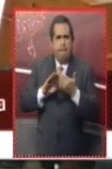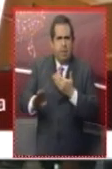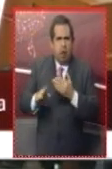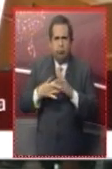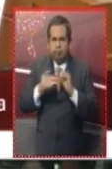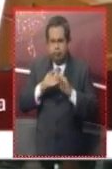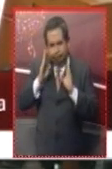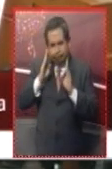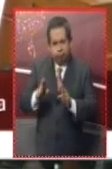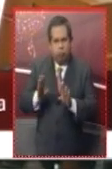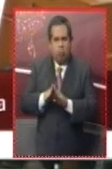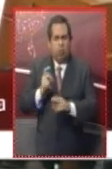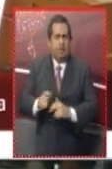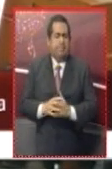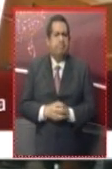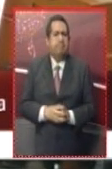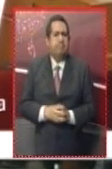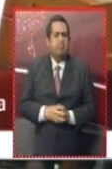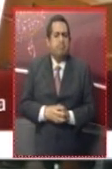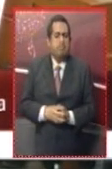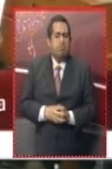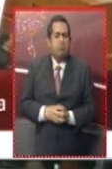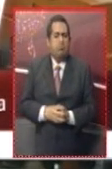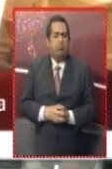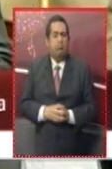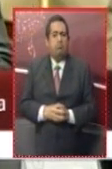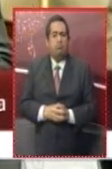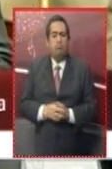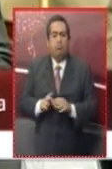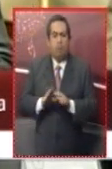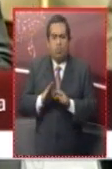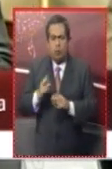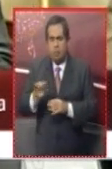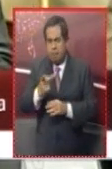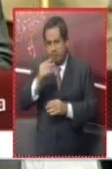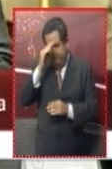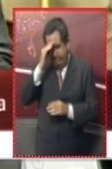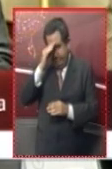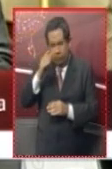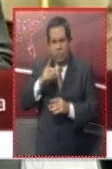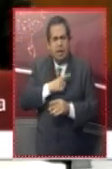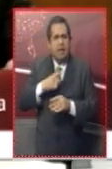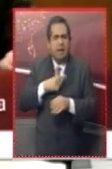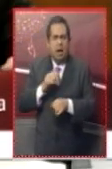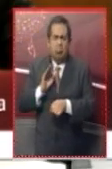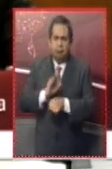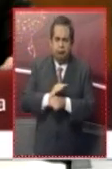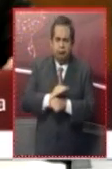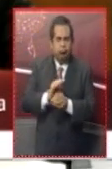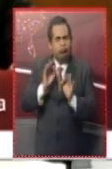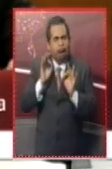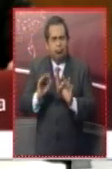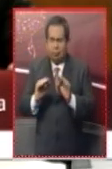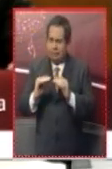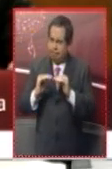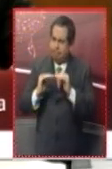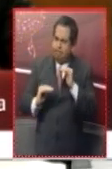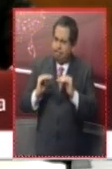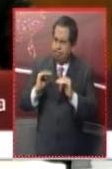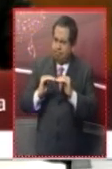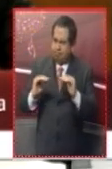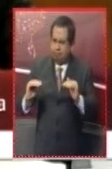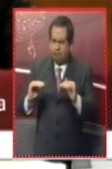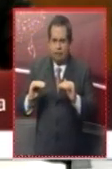división de poderes. ¿Cómo estima usted que se debe garantizar el perfecto equilibrio de